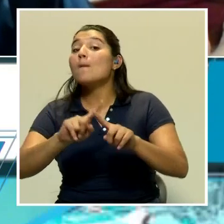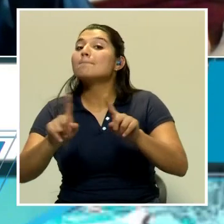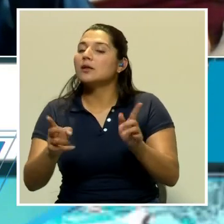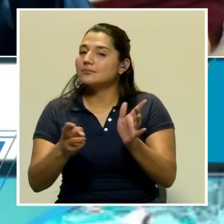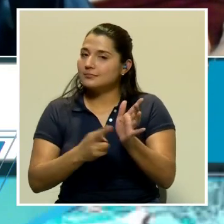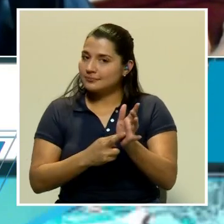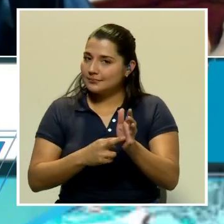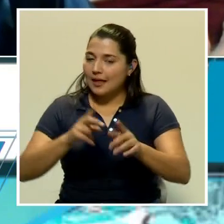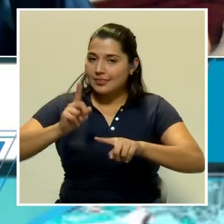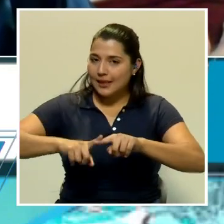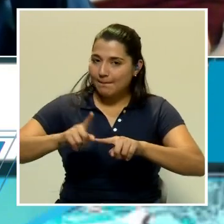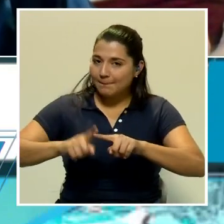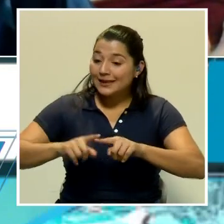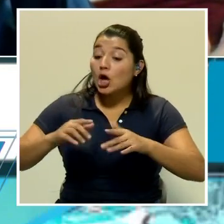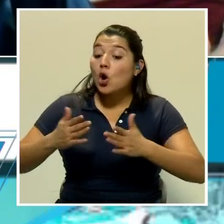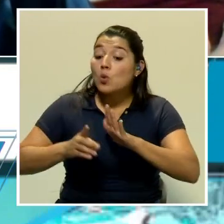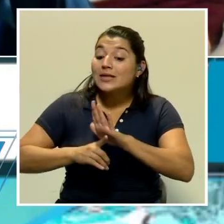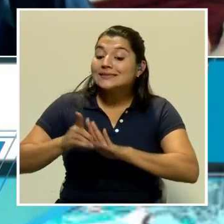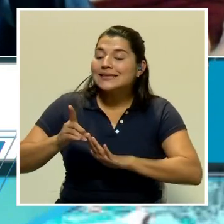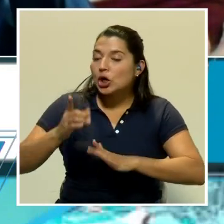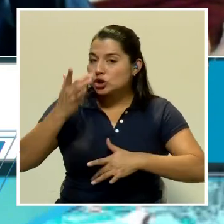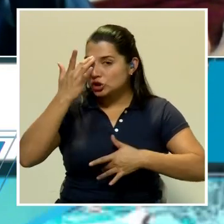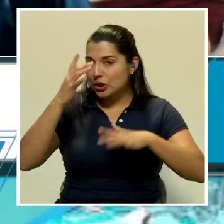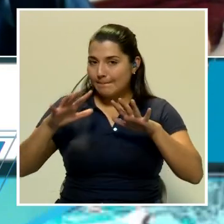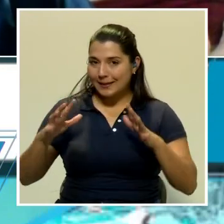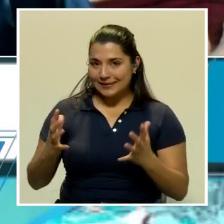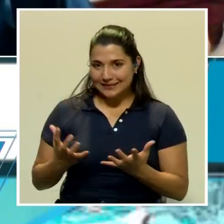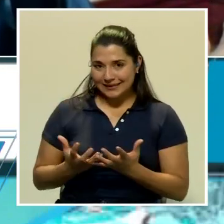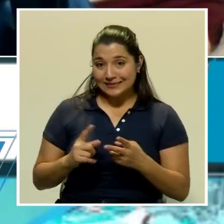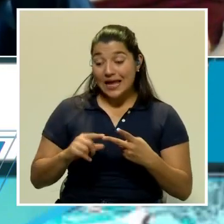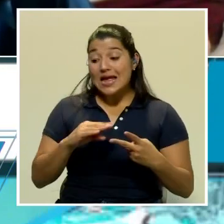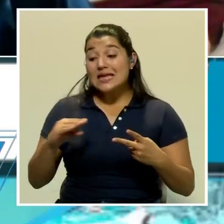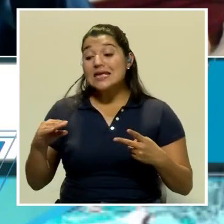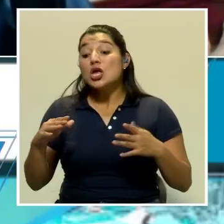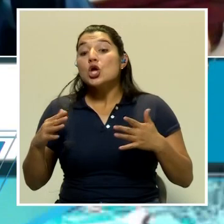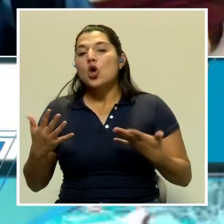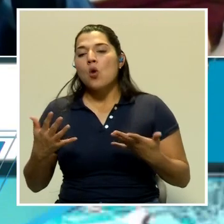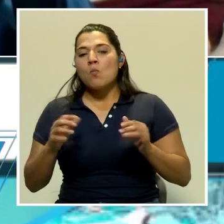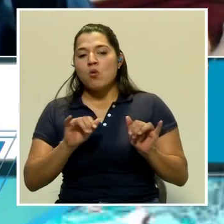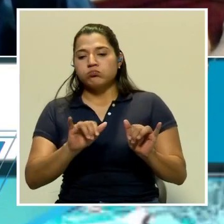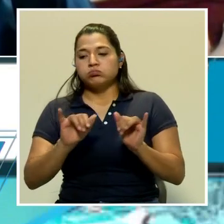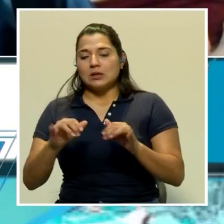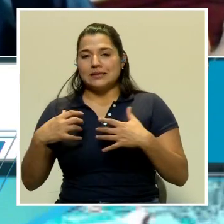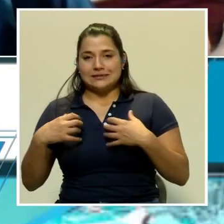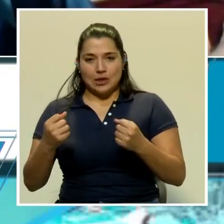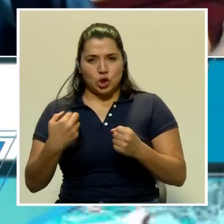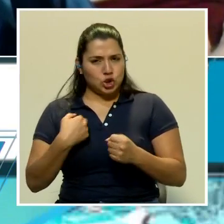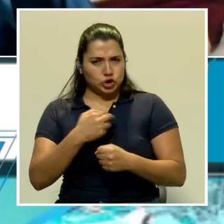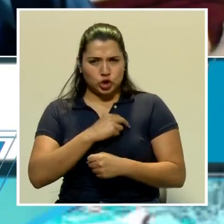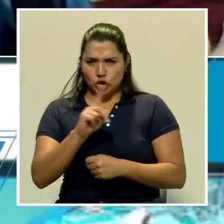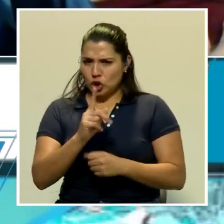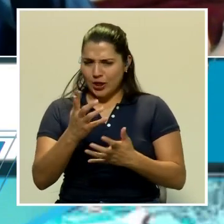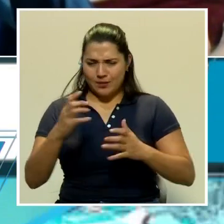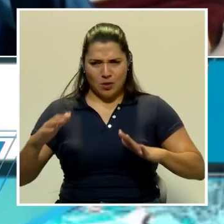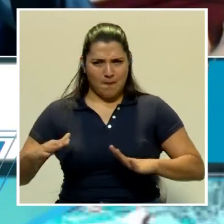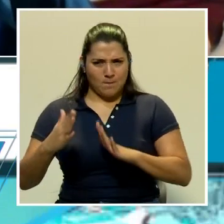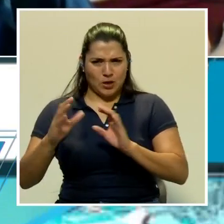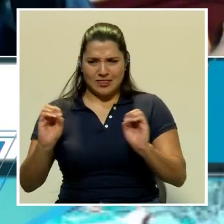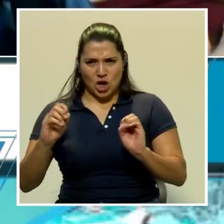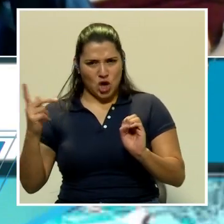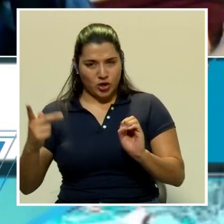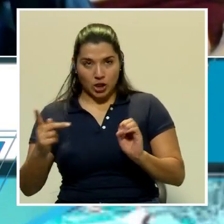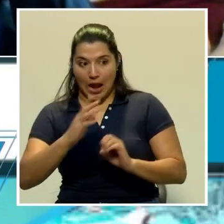que va a depender de la evolución de la pandemia y las condiciones de la salud. Nadie podemos exponerlos, a ningún niño menos, jamás,